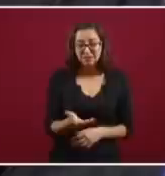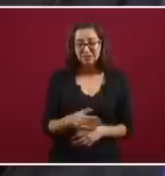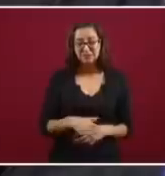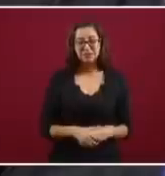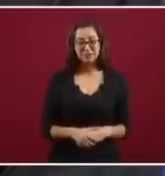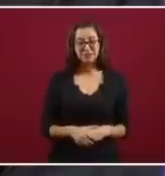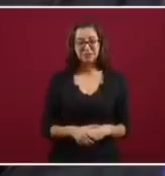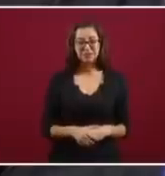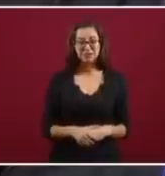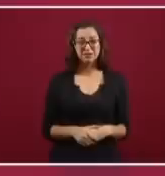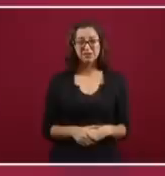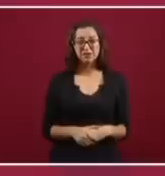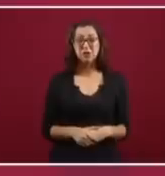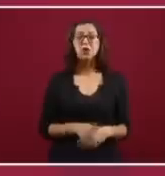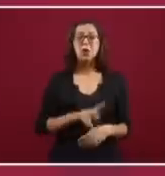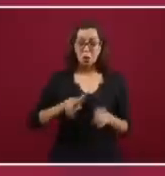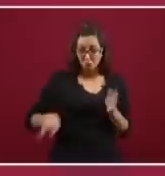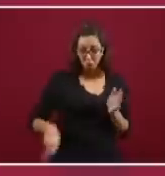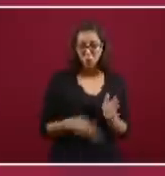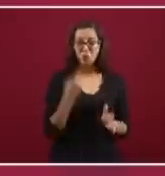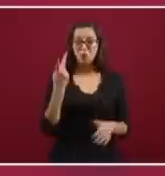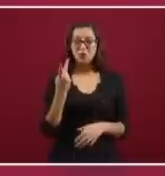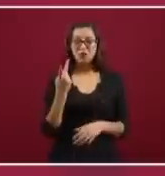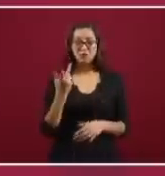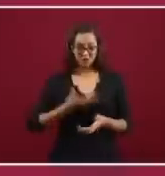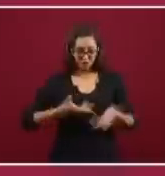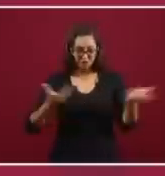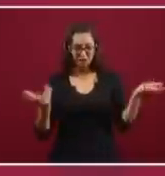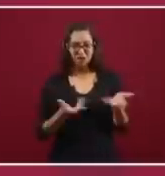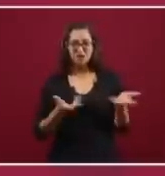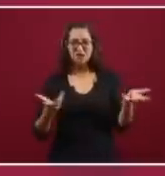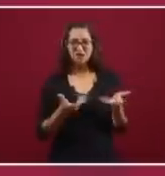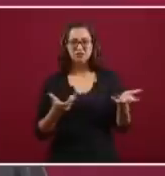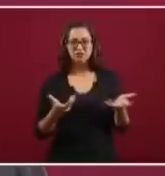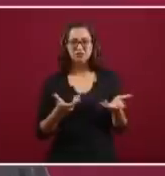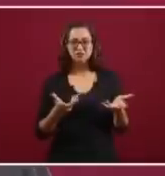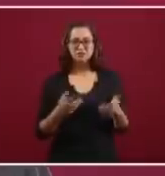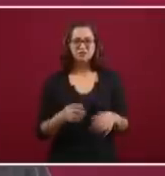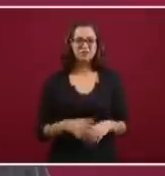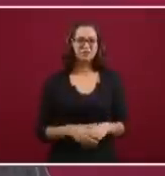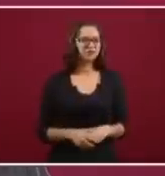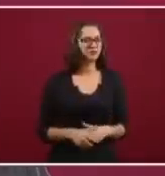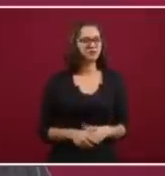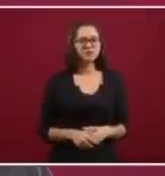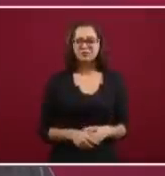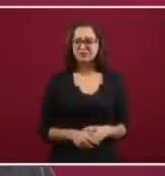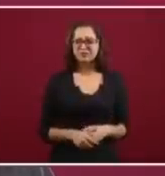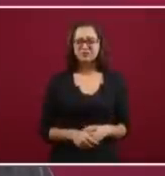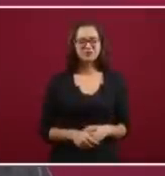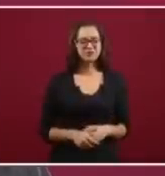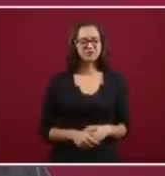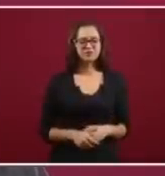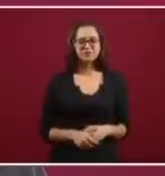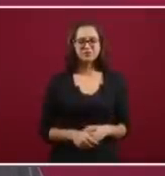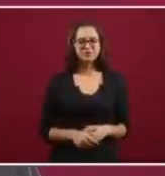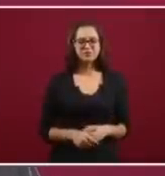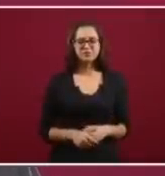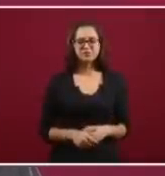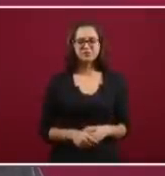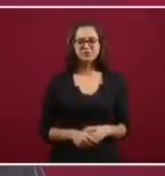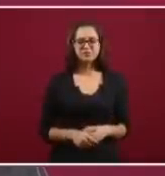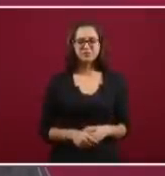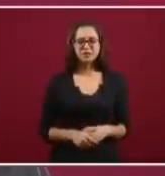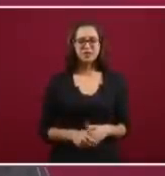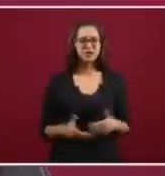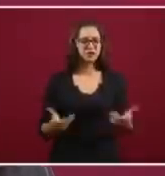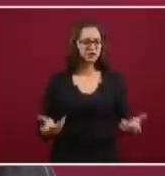que lleváramos a cabo. De todos los enfrentamientos, de